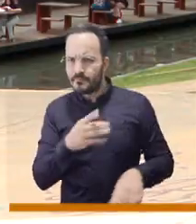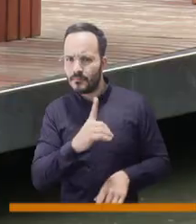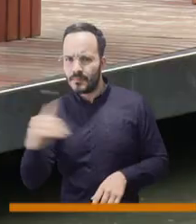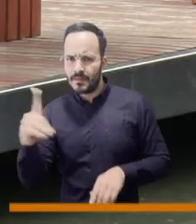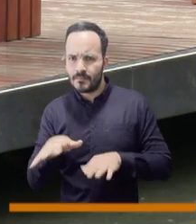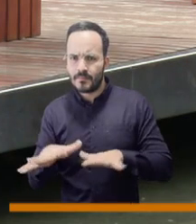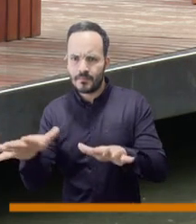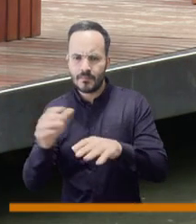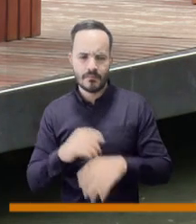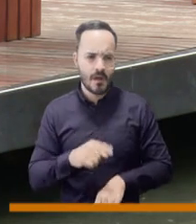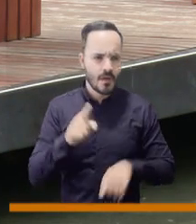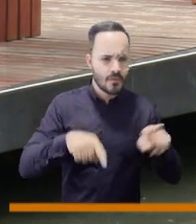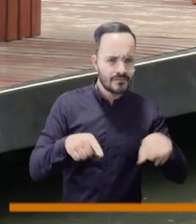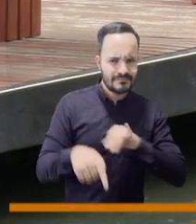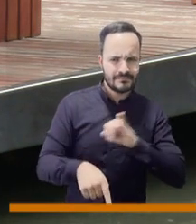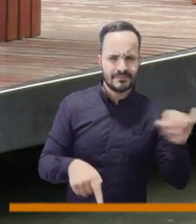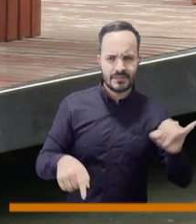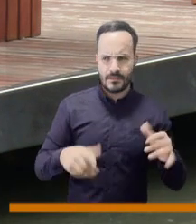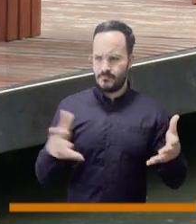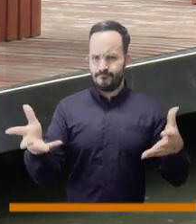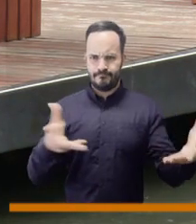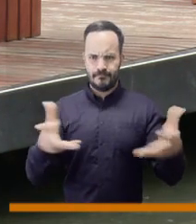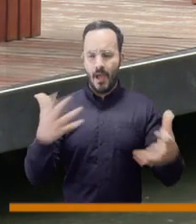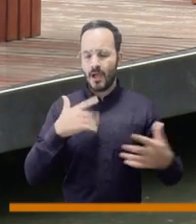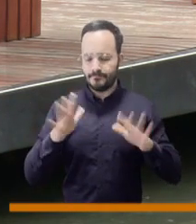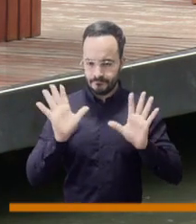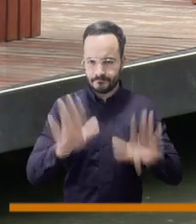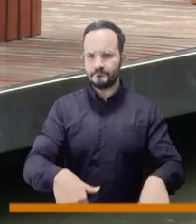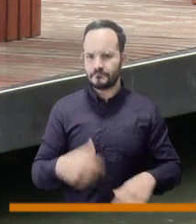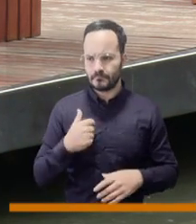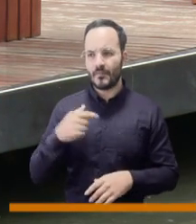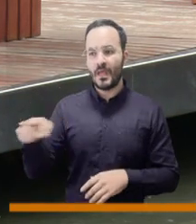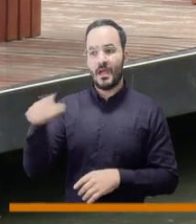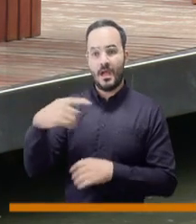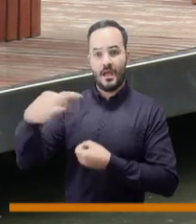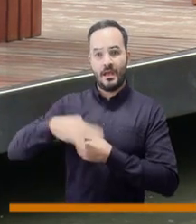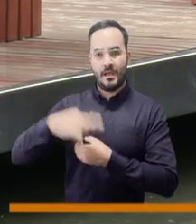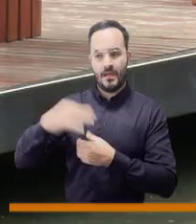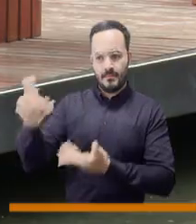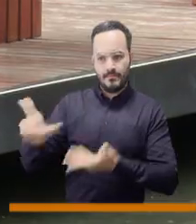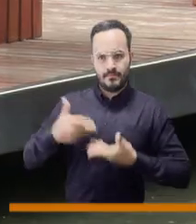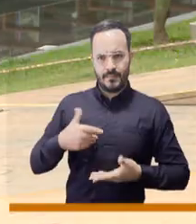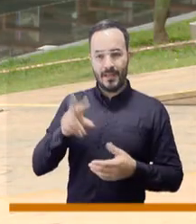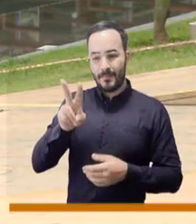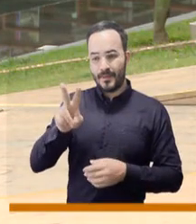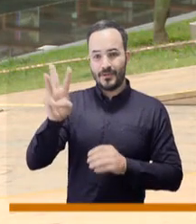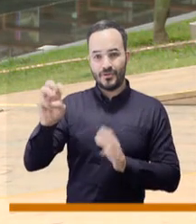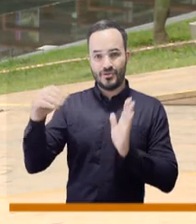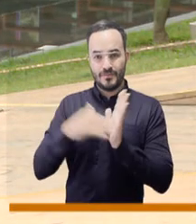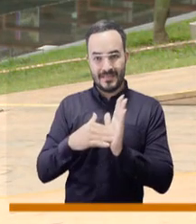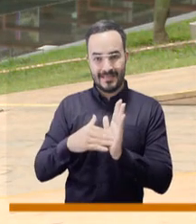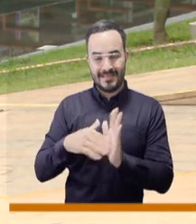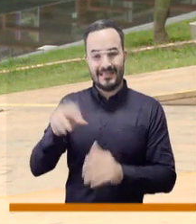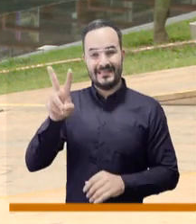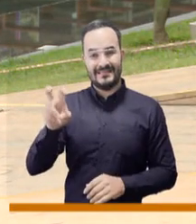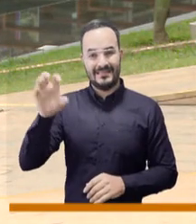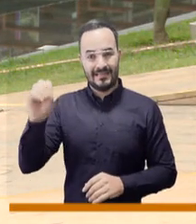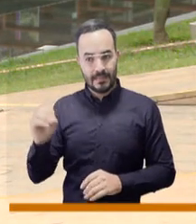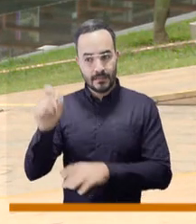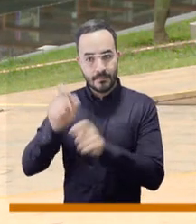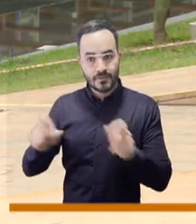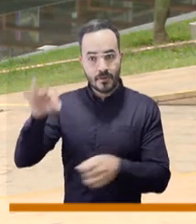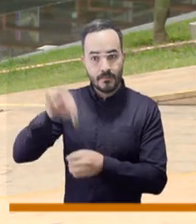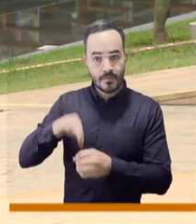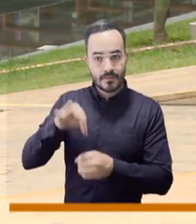pugnamos representación, simbolismo, y queremos que esa votación, que la gente que votó por nosotras, esas 28.070 votos, que